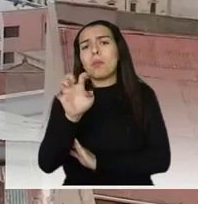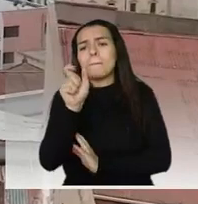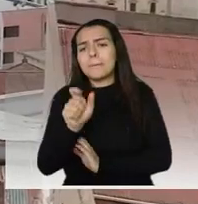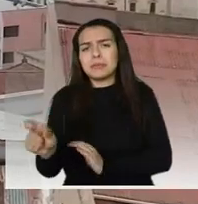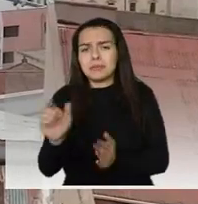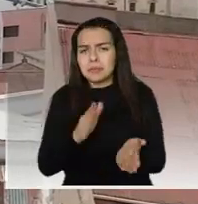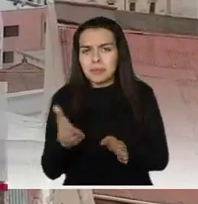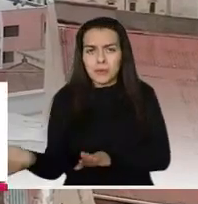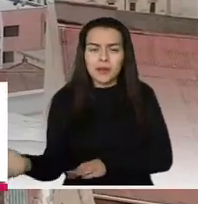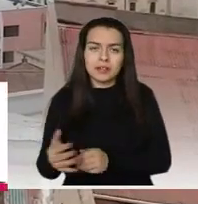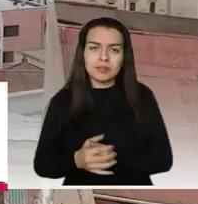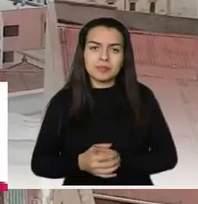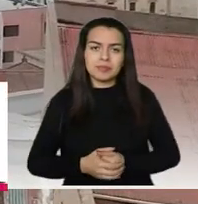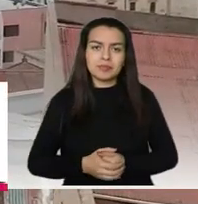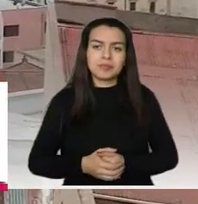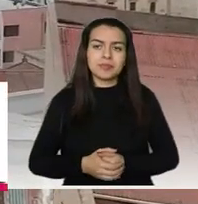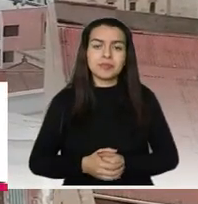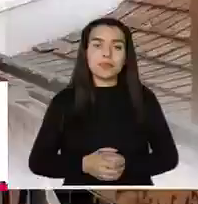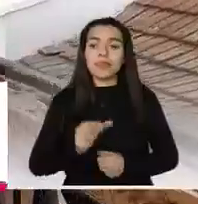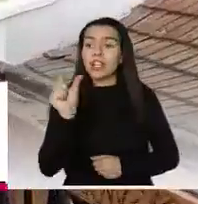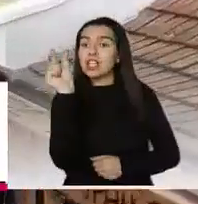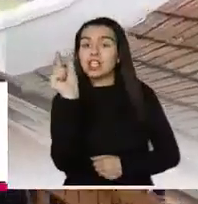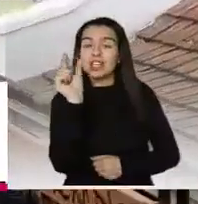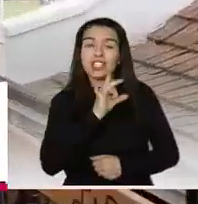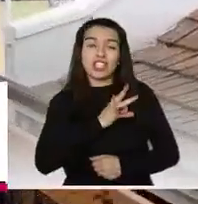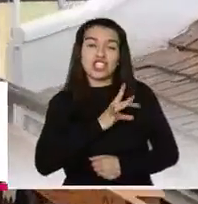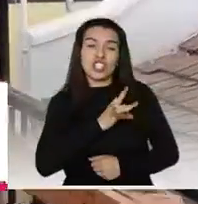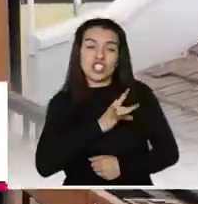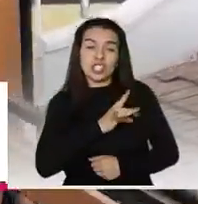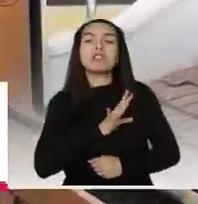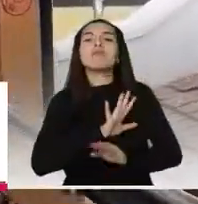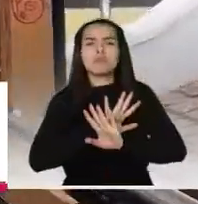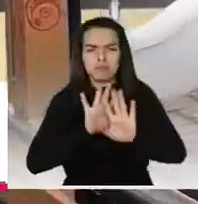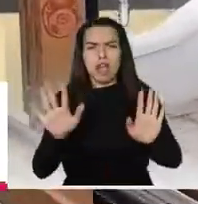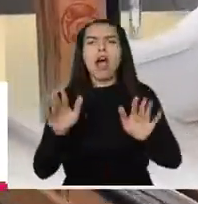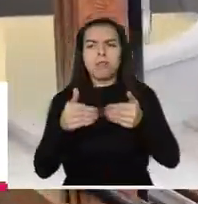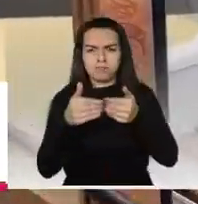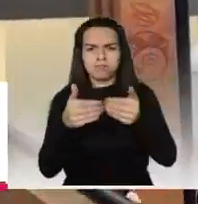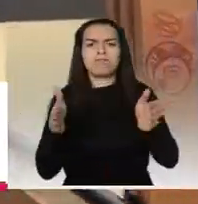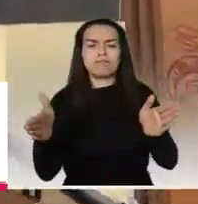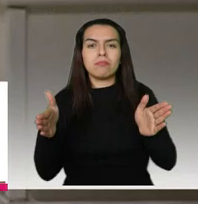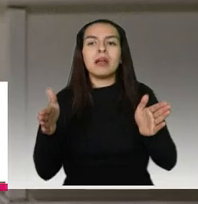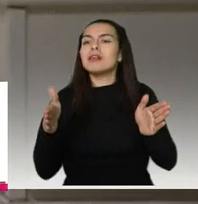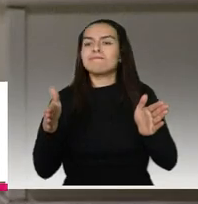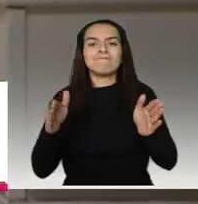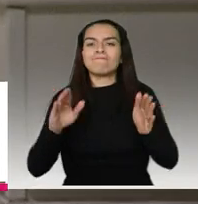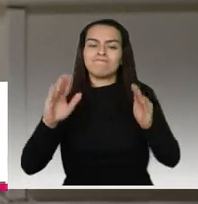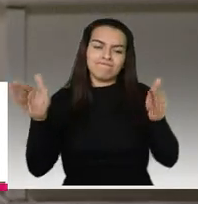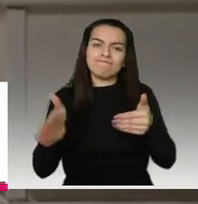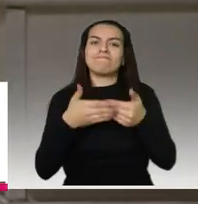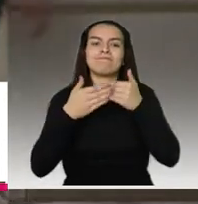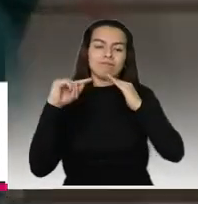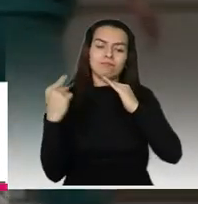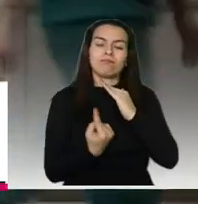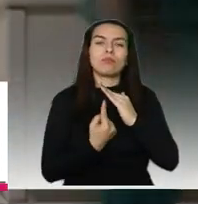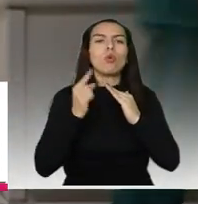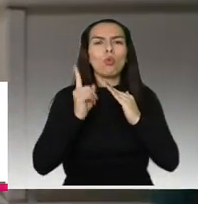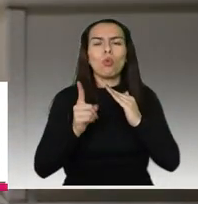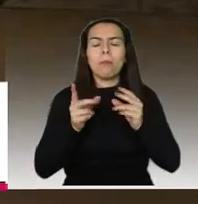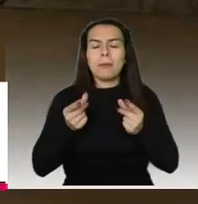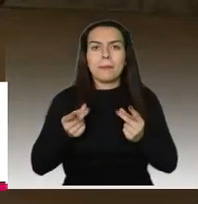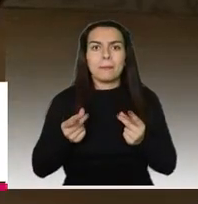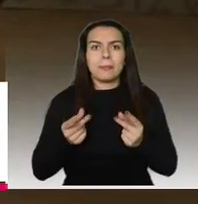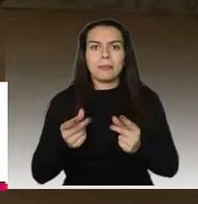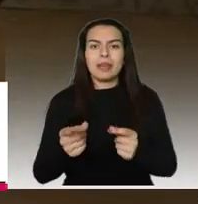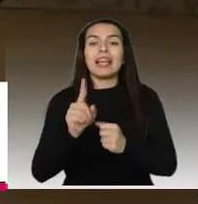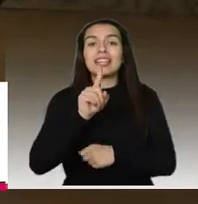Chile amplió por 90 días más el estado de excepción constitucional ante el crecimiento acelerado de la pandemia que acerca a ese país a 180.000 contagios